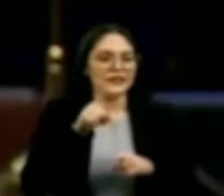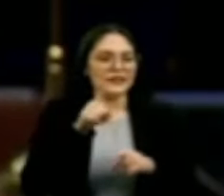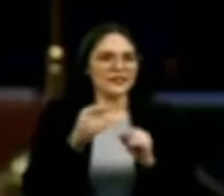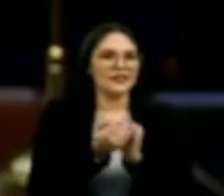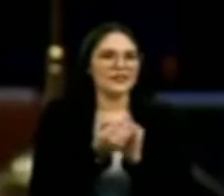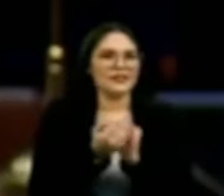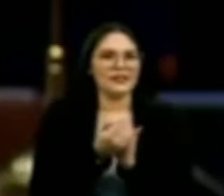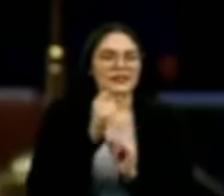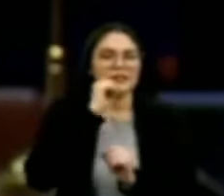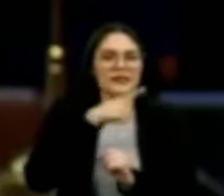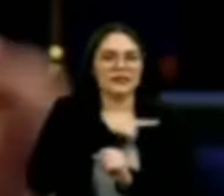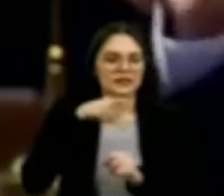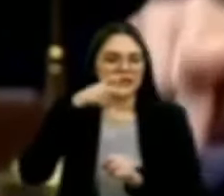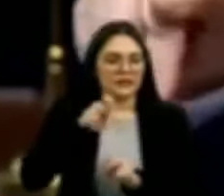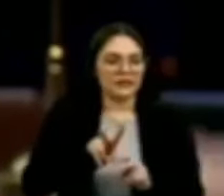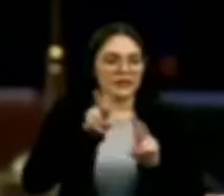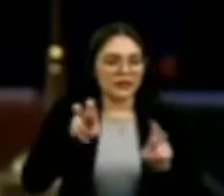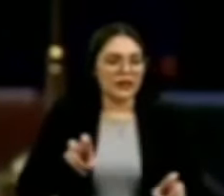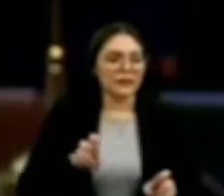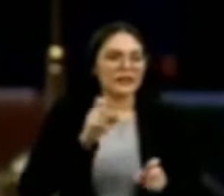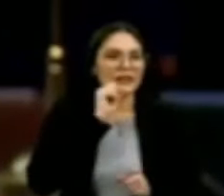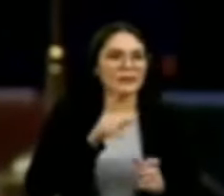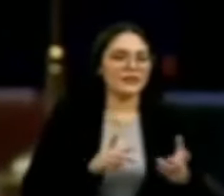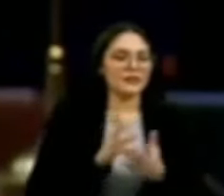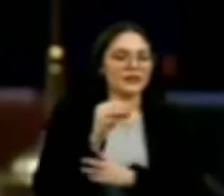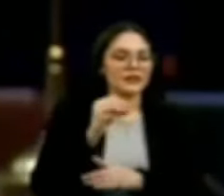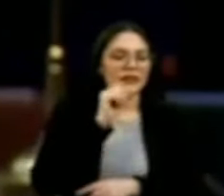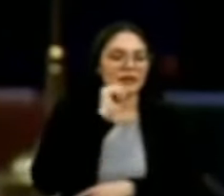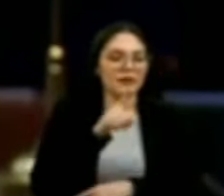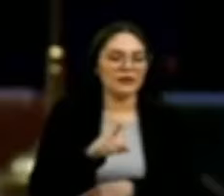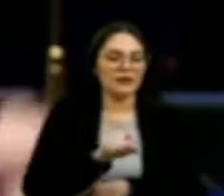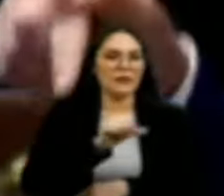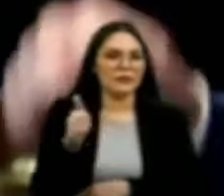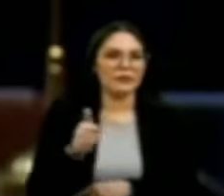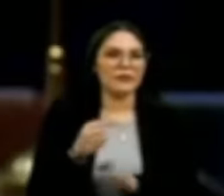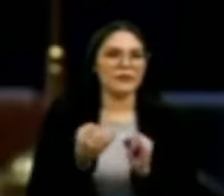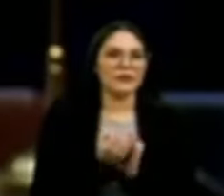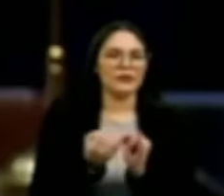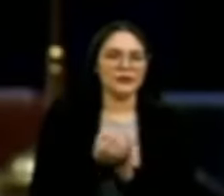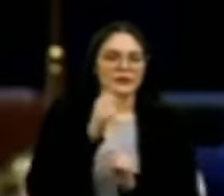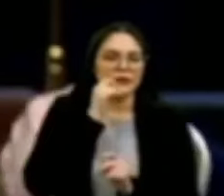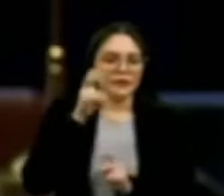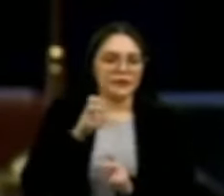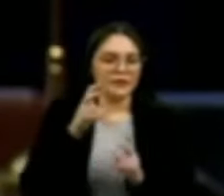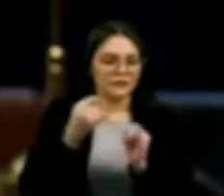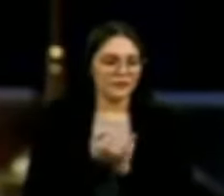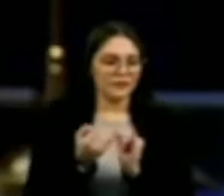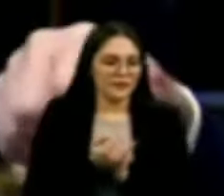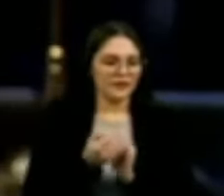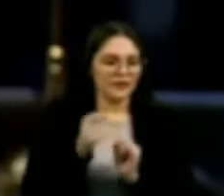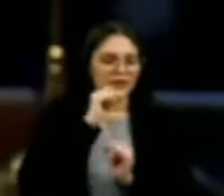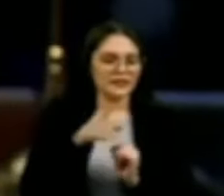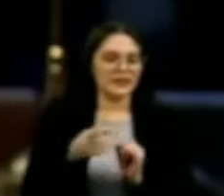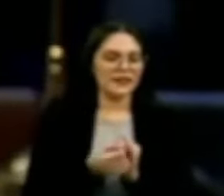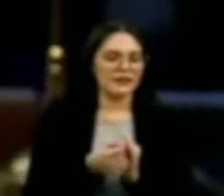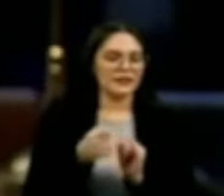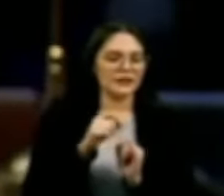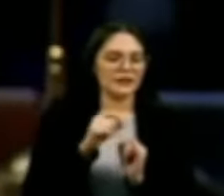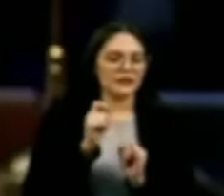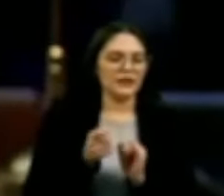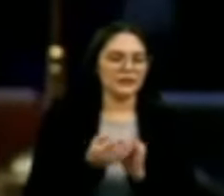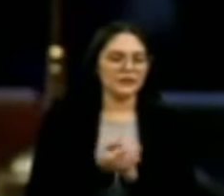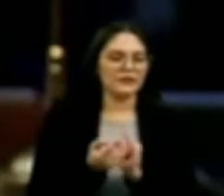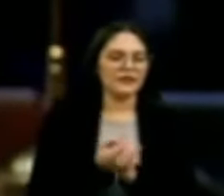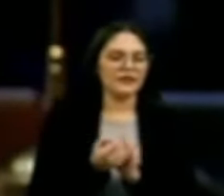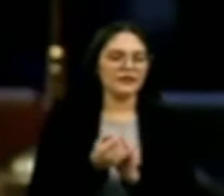atropello, que les ha tocado ser minoría, que han sido también presionados y aplastados por las